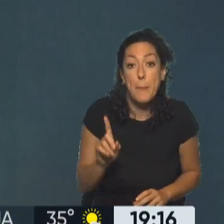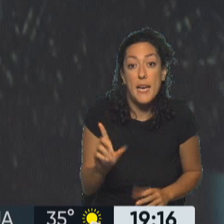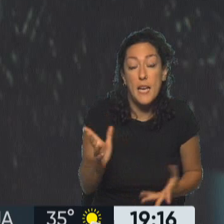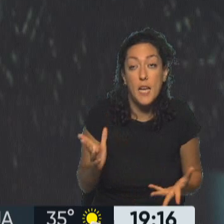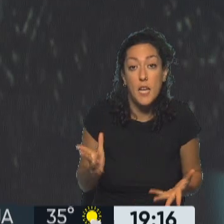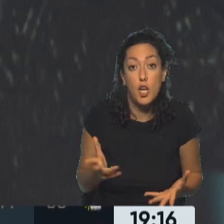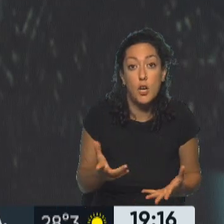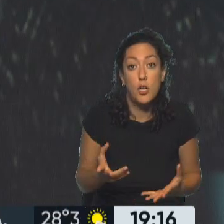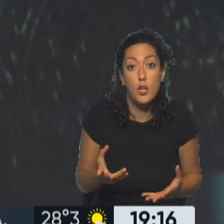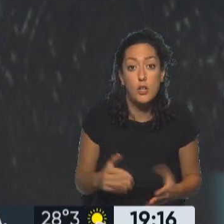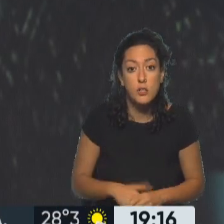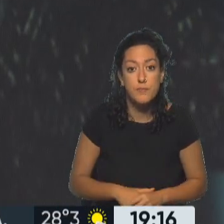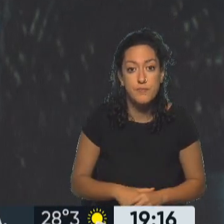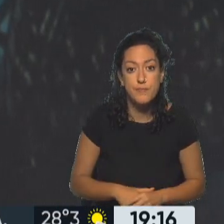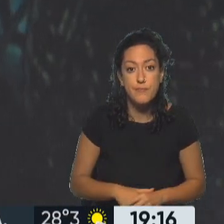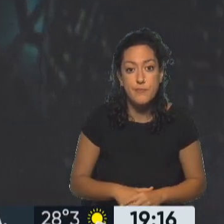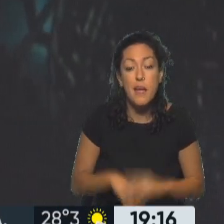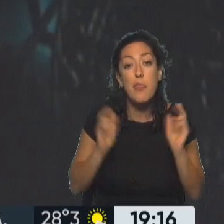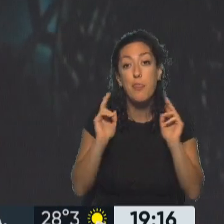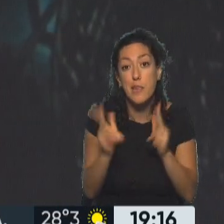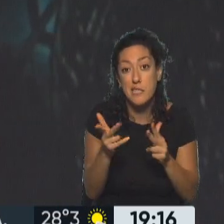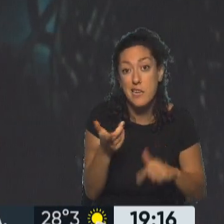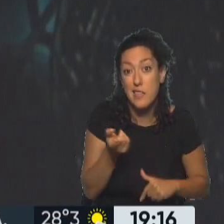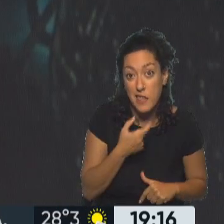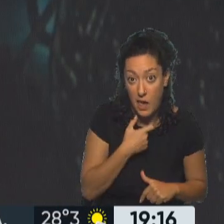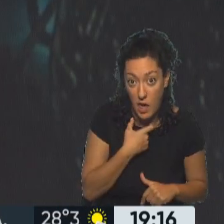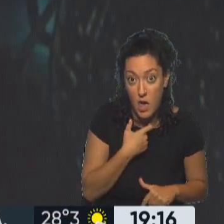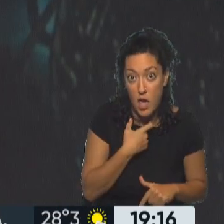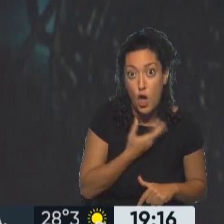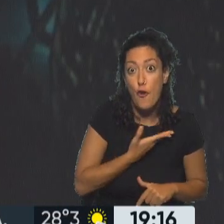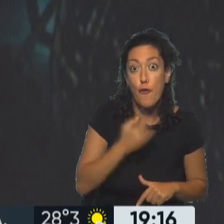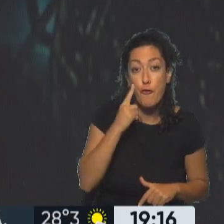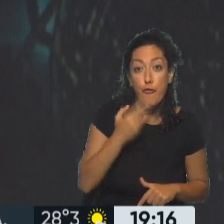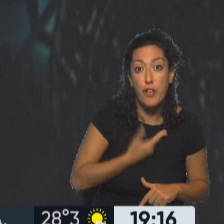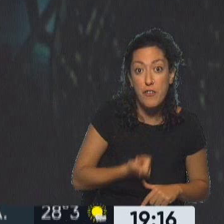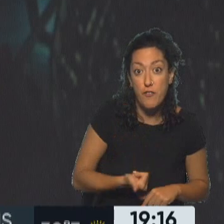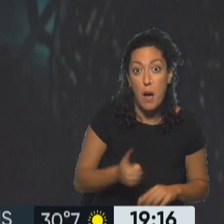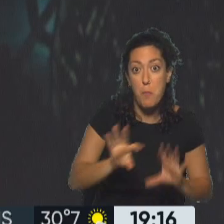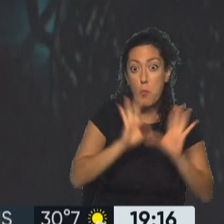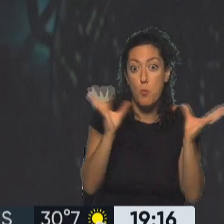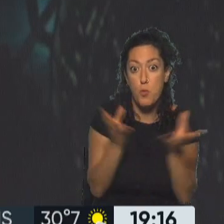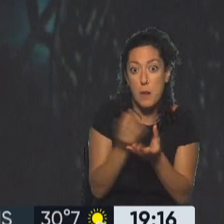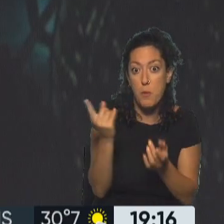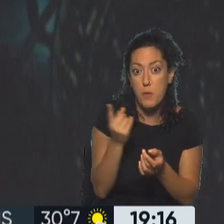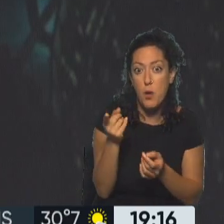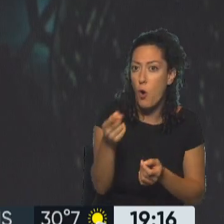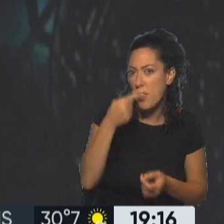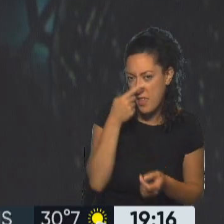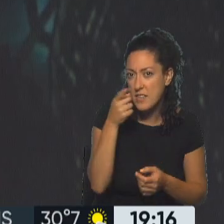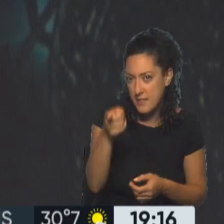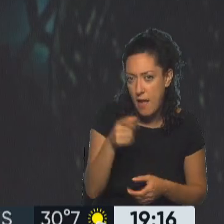Pero, ¿qué pasa? Quiero decirte, inclusive la FIFA en el durante el Mundial, que es algo que a vos mucho te